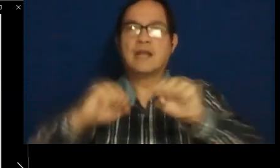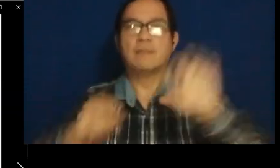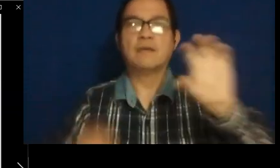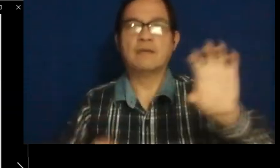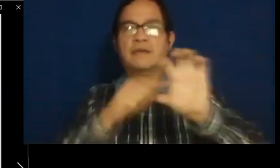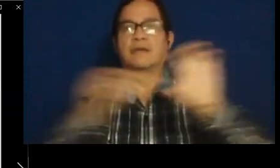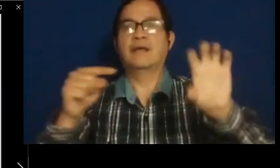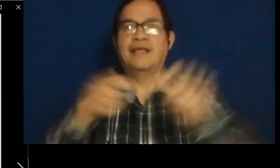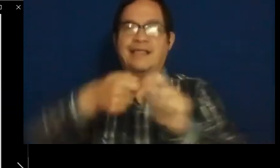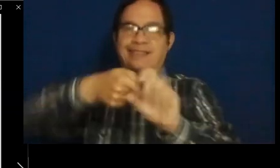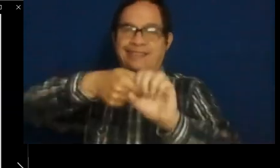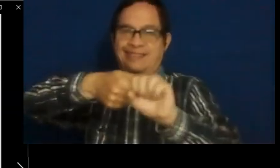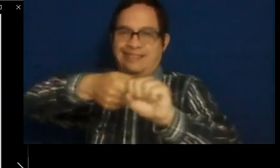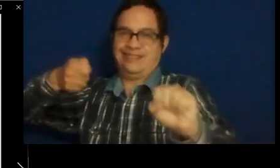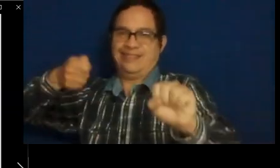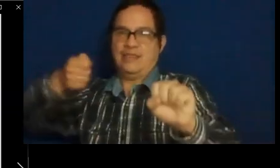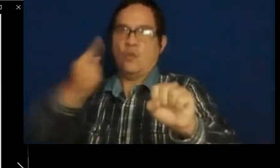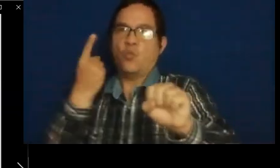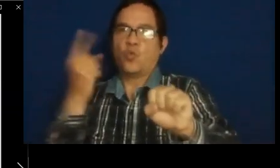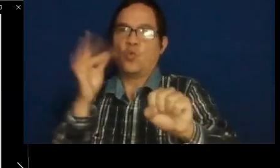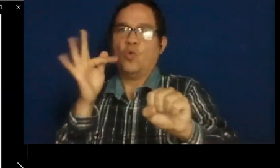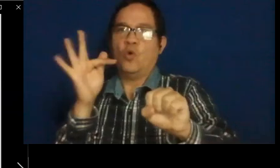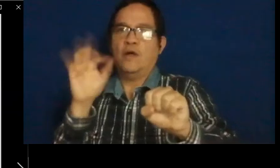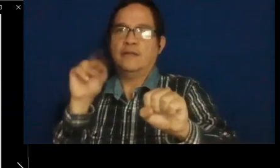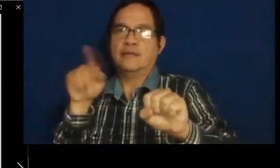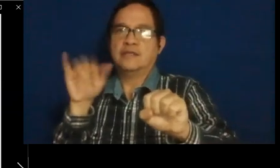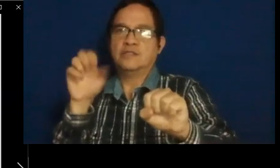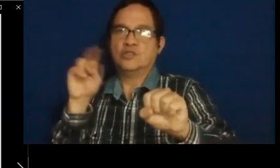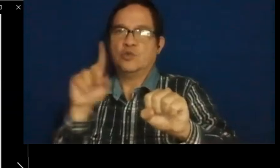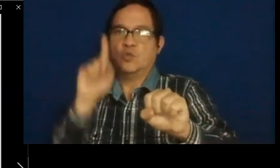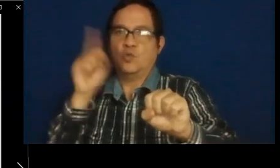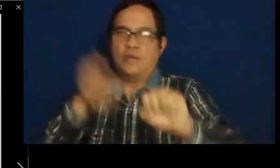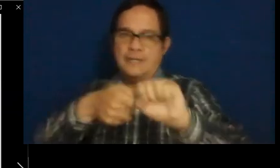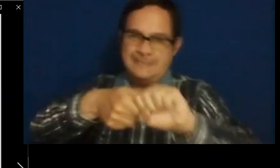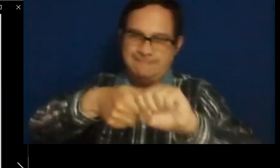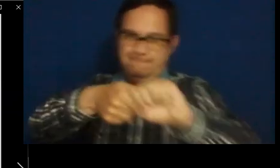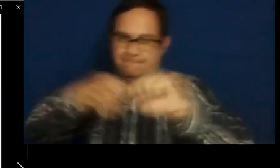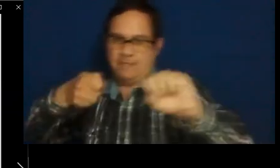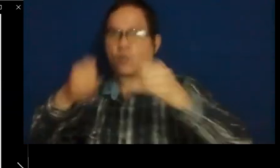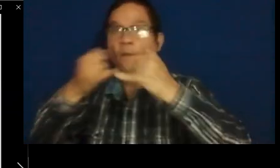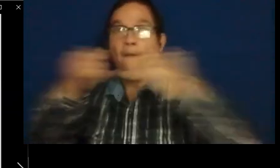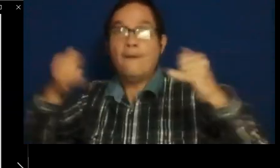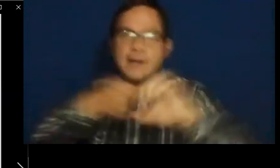tensión 1. Tensión 1 porque es la tensión que se transmite a través de la cuerda